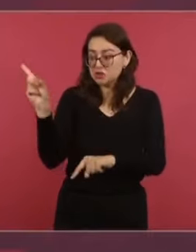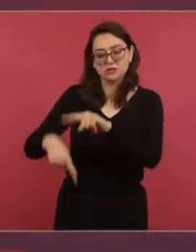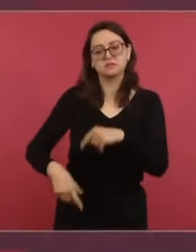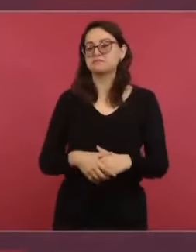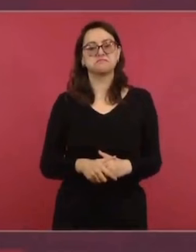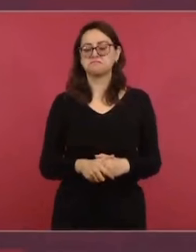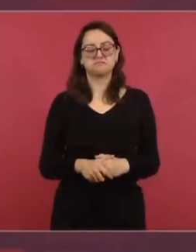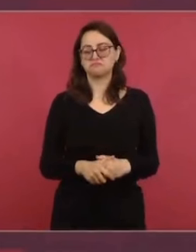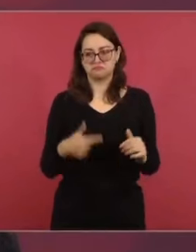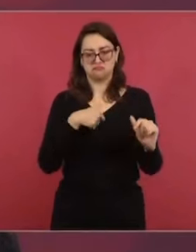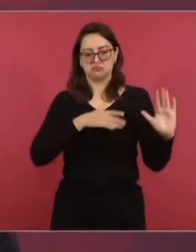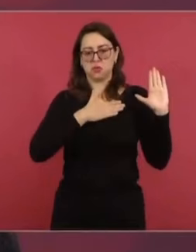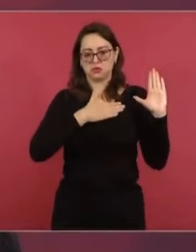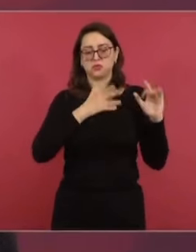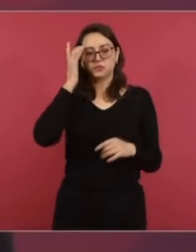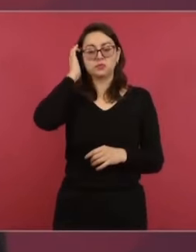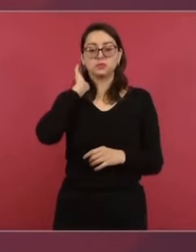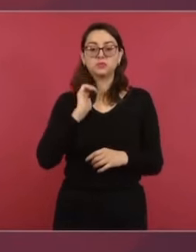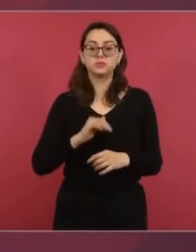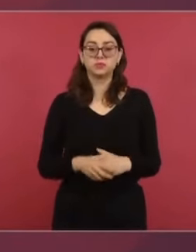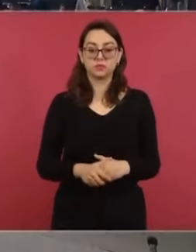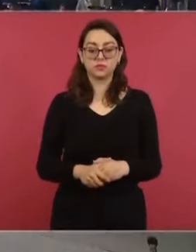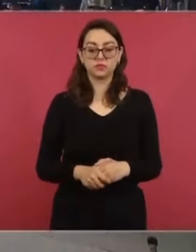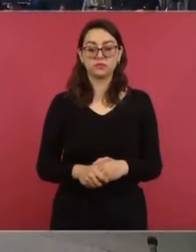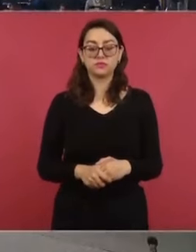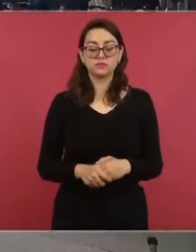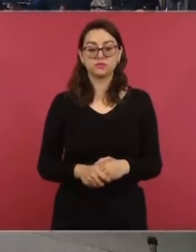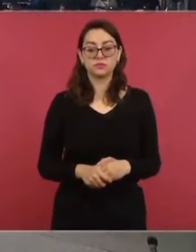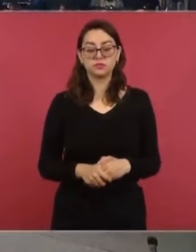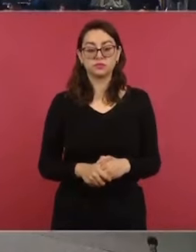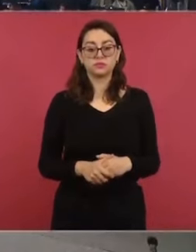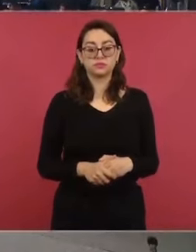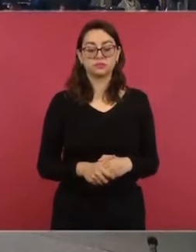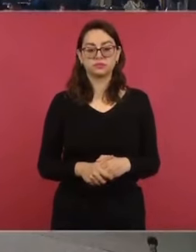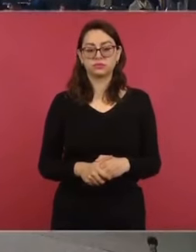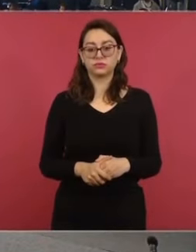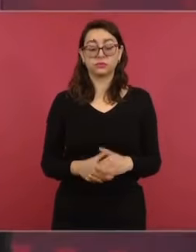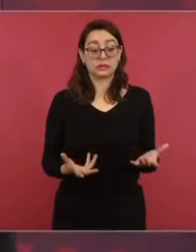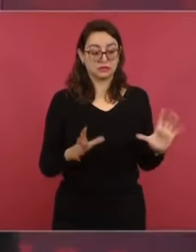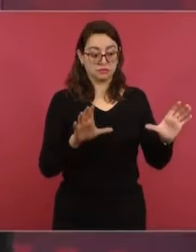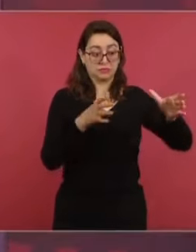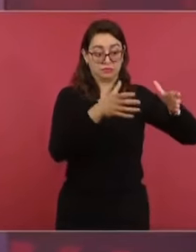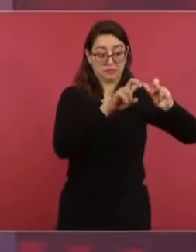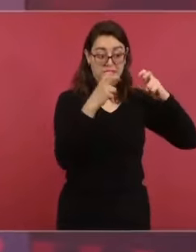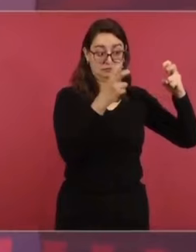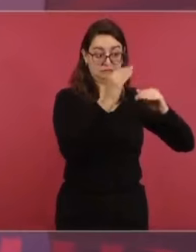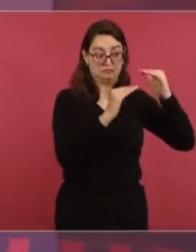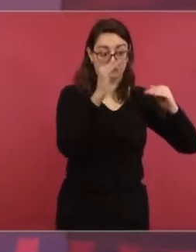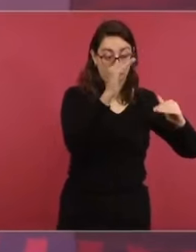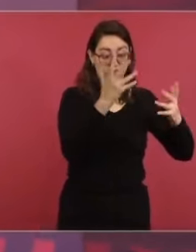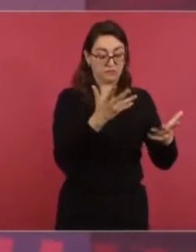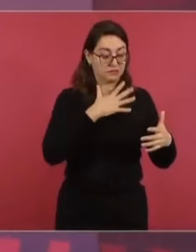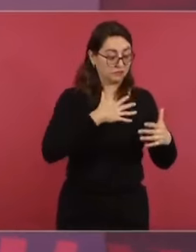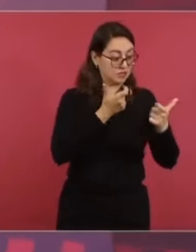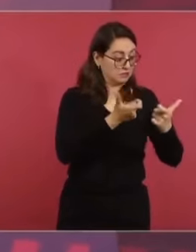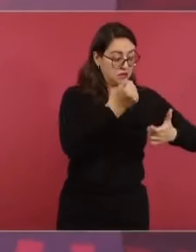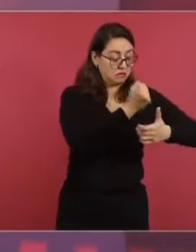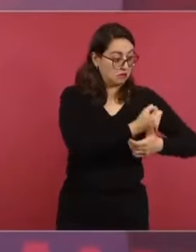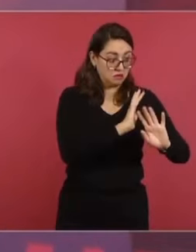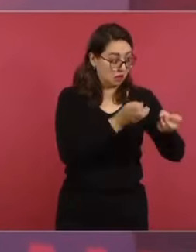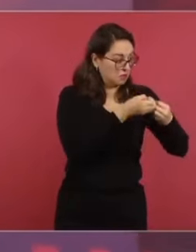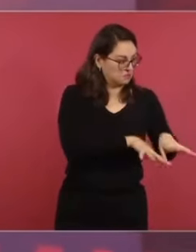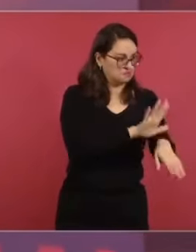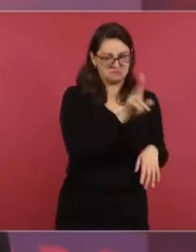Y los compromisos se cumplen. Y si hay un trabajador que va a recibir menos de su salario, o se le van a quitar prestaciones,